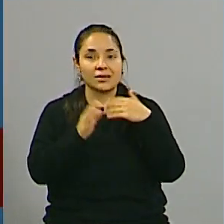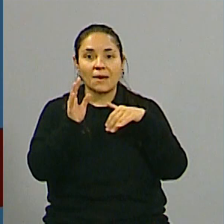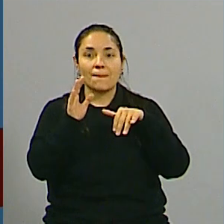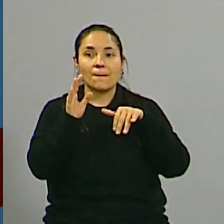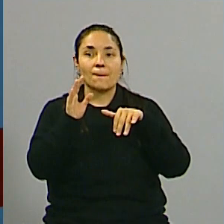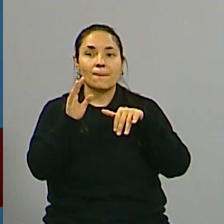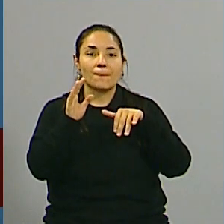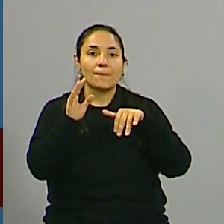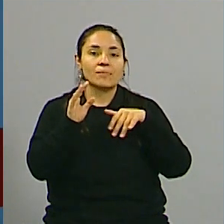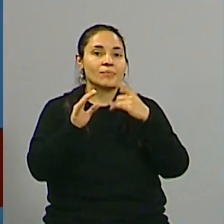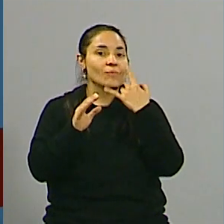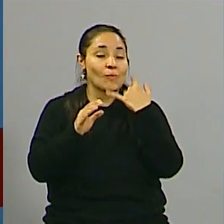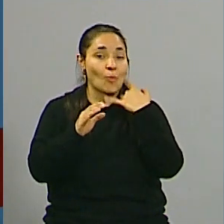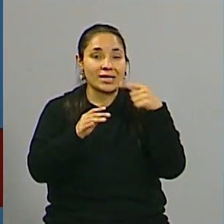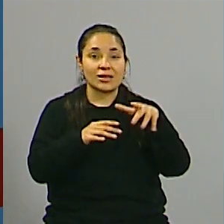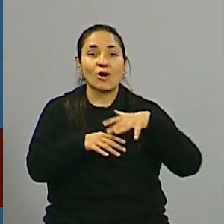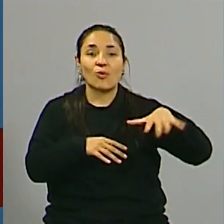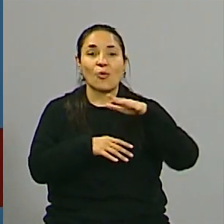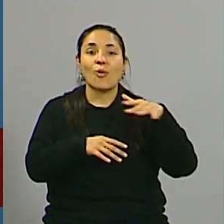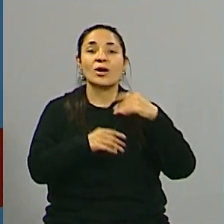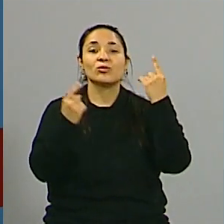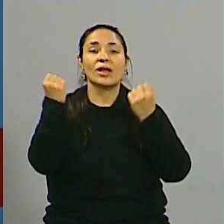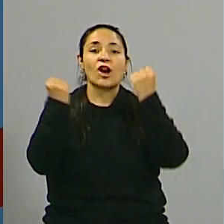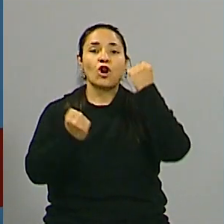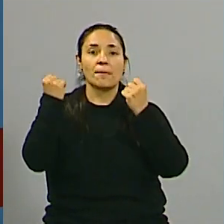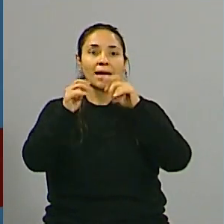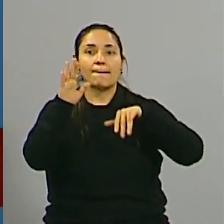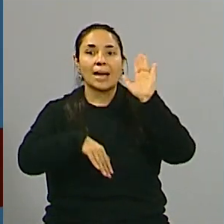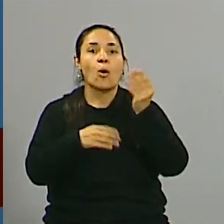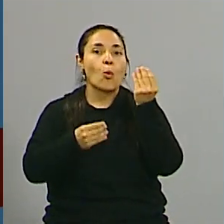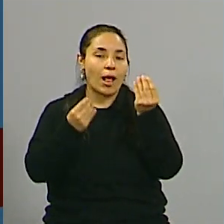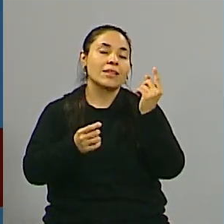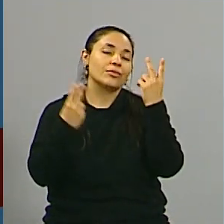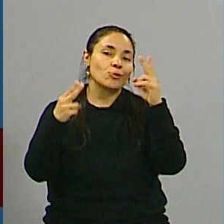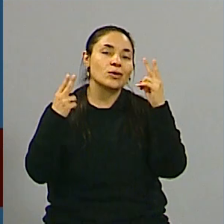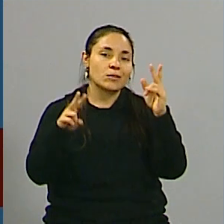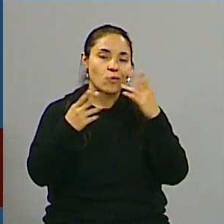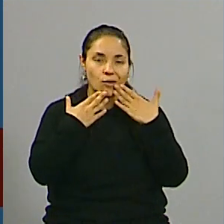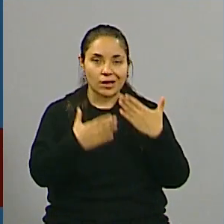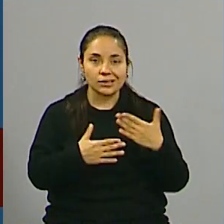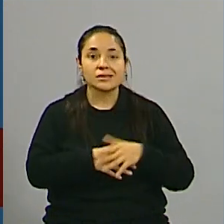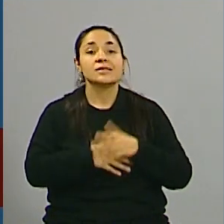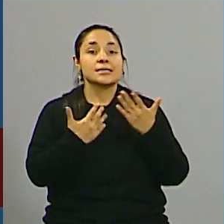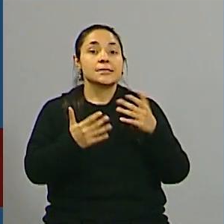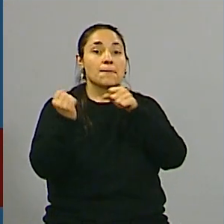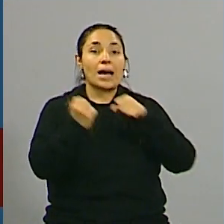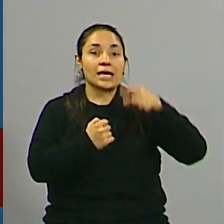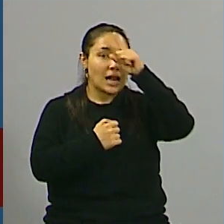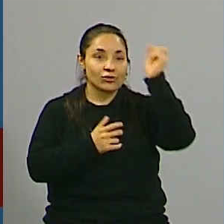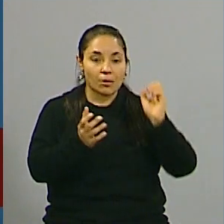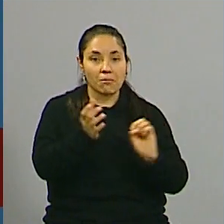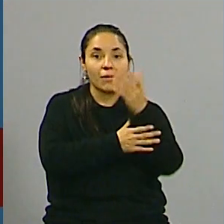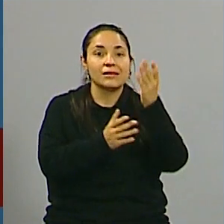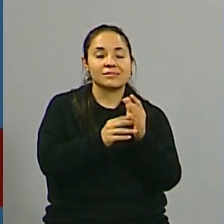turística, económica, es el turismo, y realmente reforzarlo a través de la creación de un parque nacional, o por ejemplo